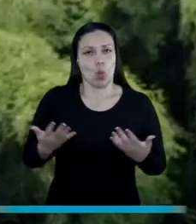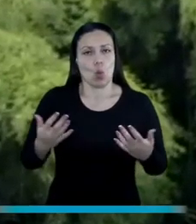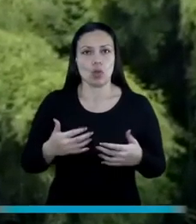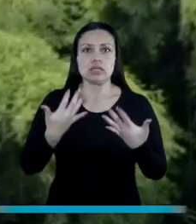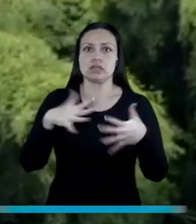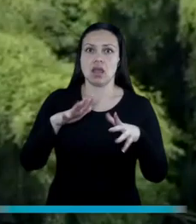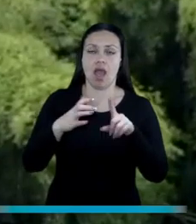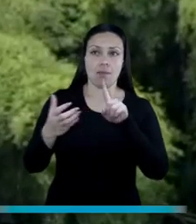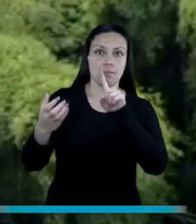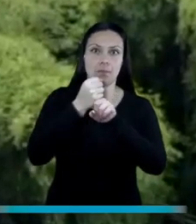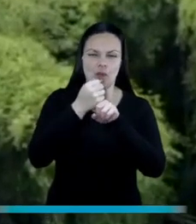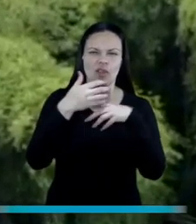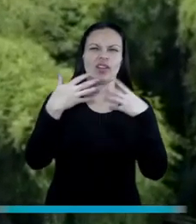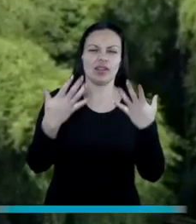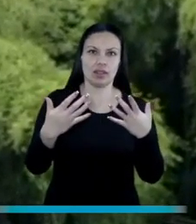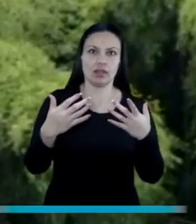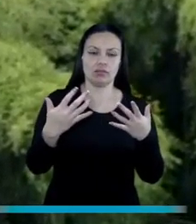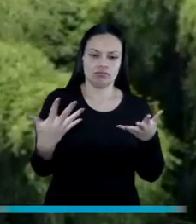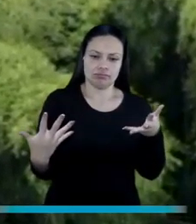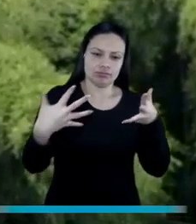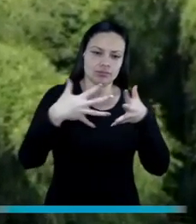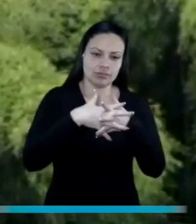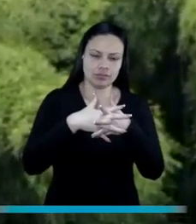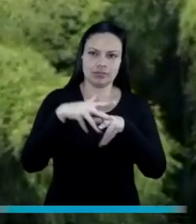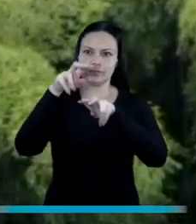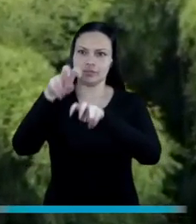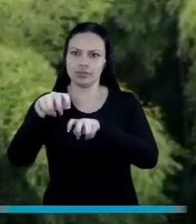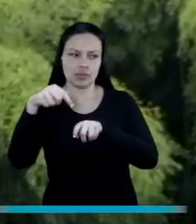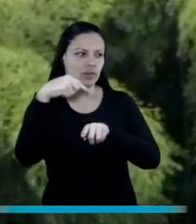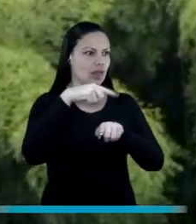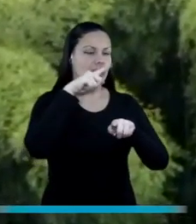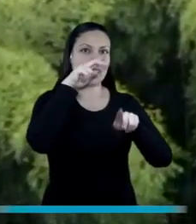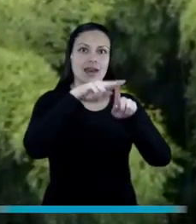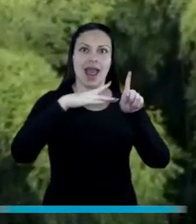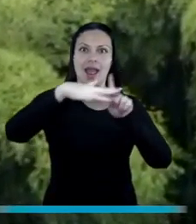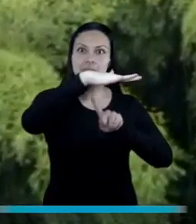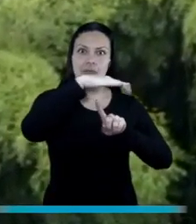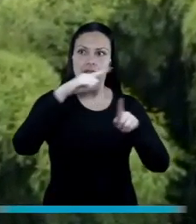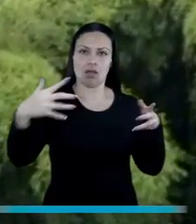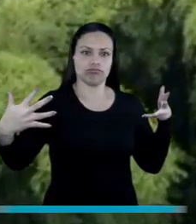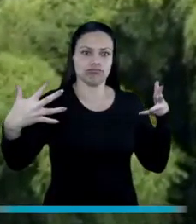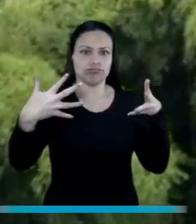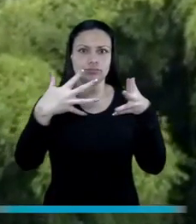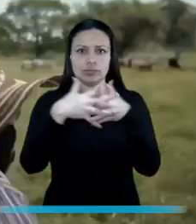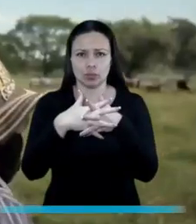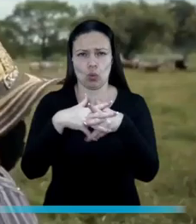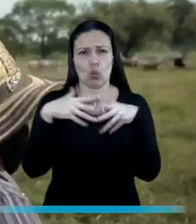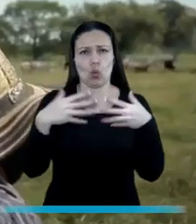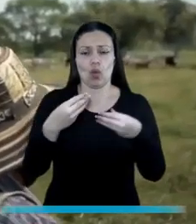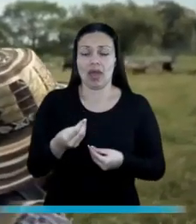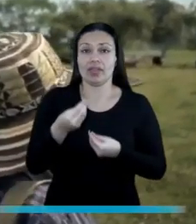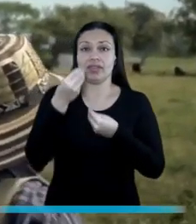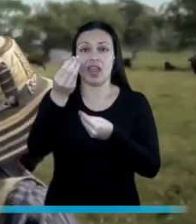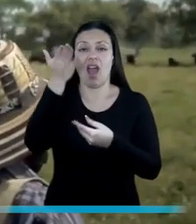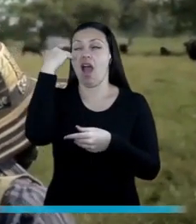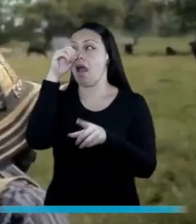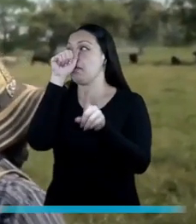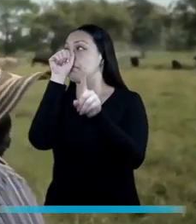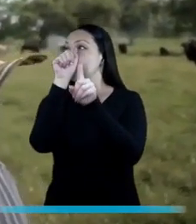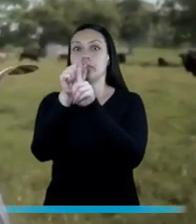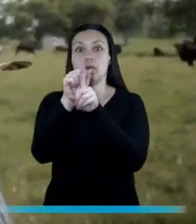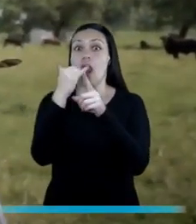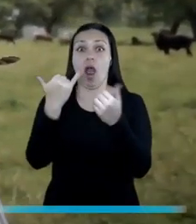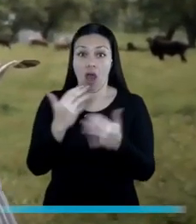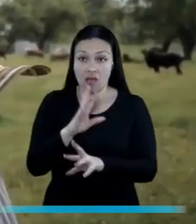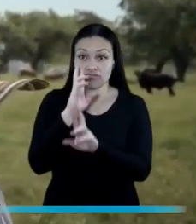Haber unificado nuevamente el tema agrario y el tema ambiental resulta fundamental para el Ministerio Público. Luego, darle el gran